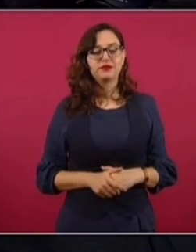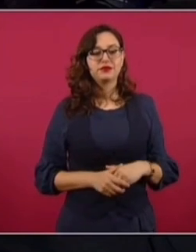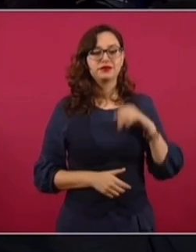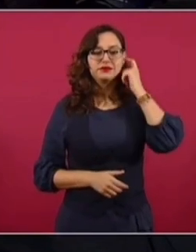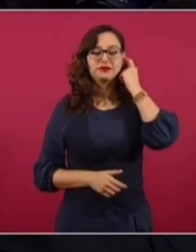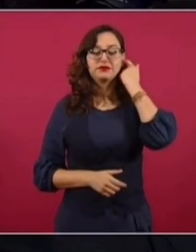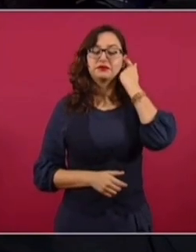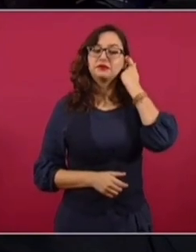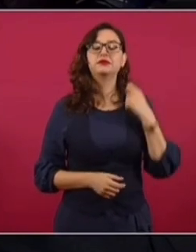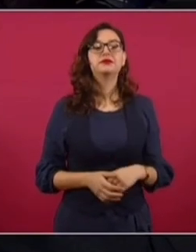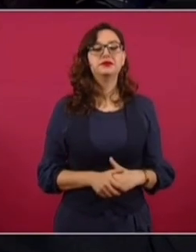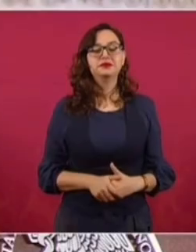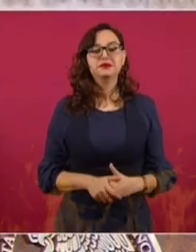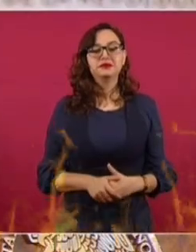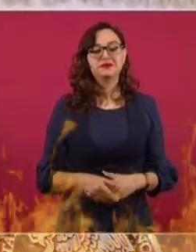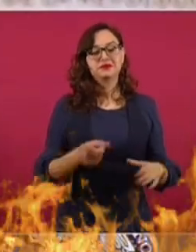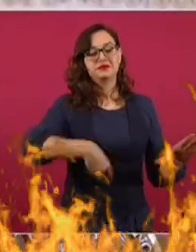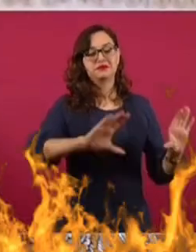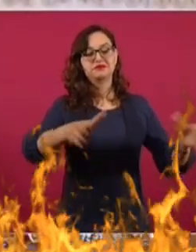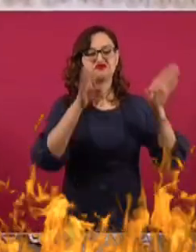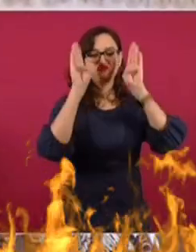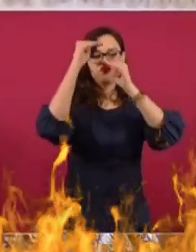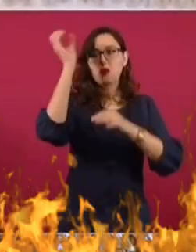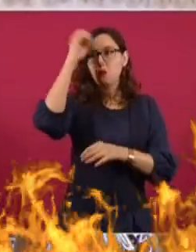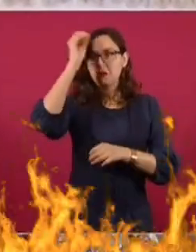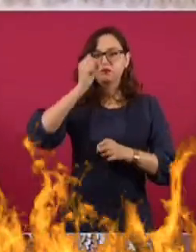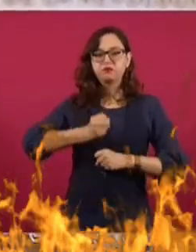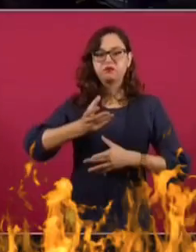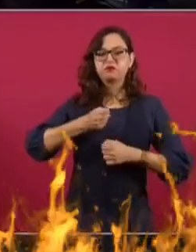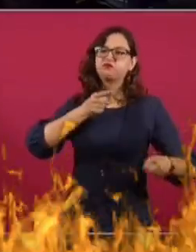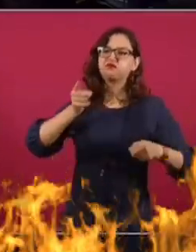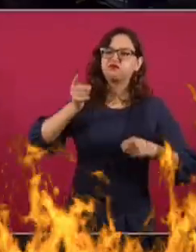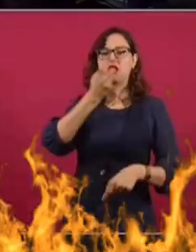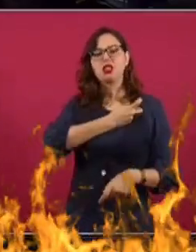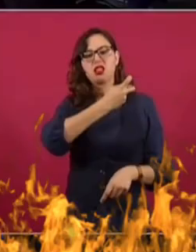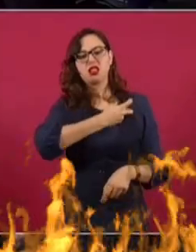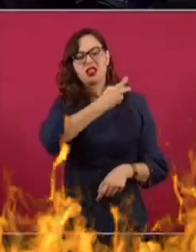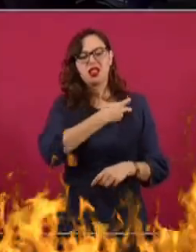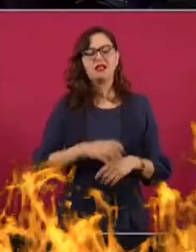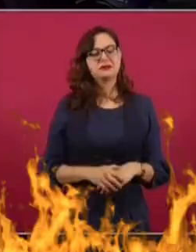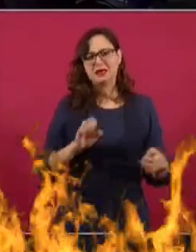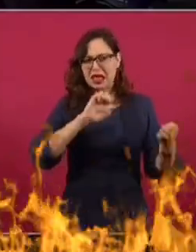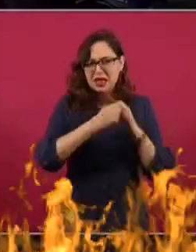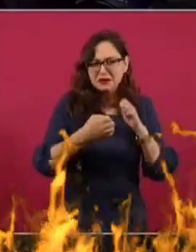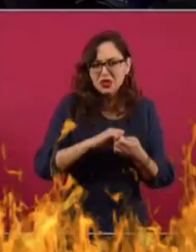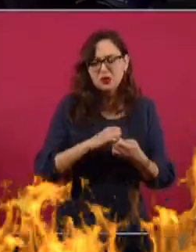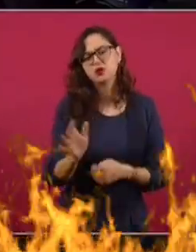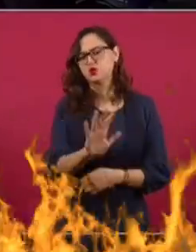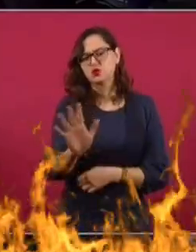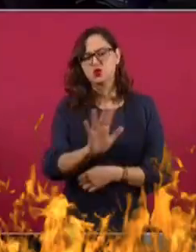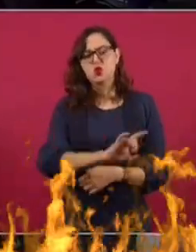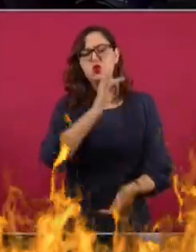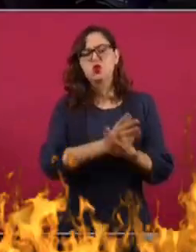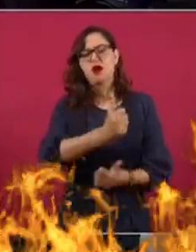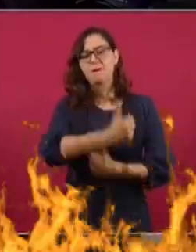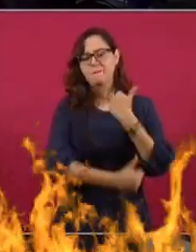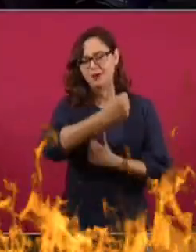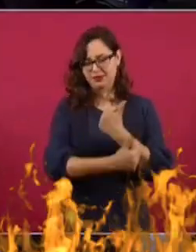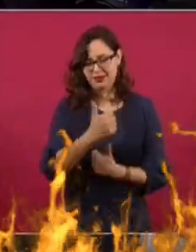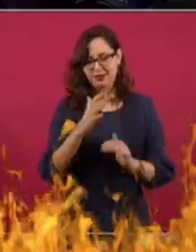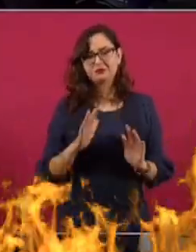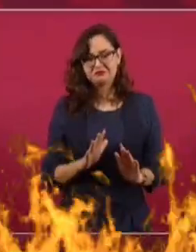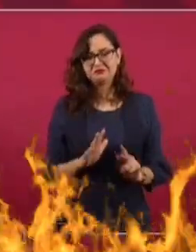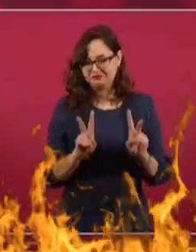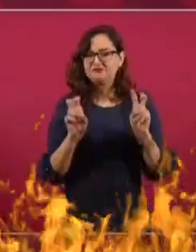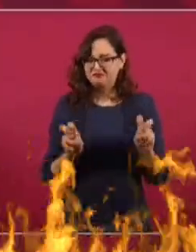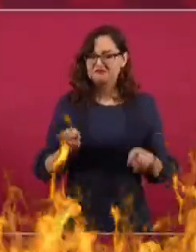columnistas y opinadores del bloque conservador? Que no son nuestros enemigos, ¿eh? Son nuestros adversarios. Y además,